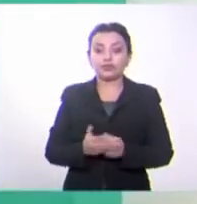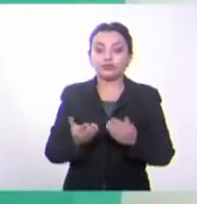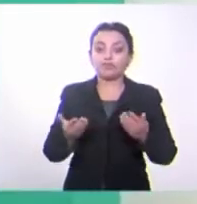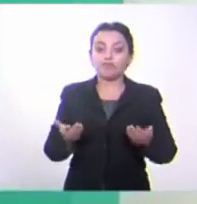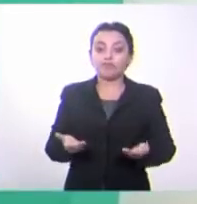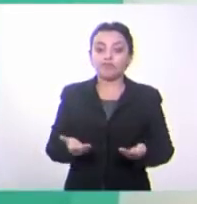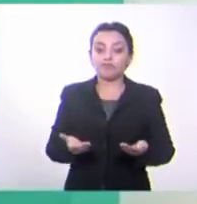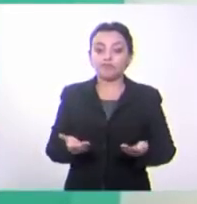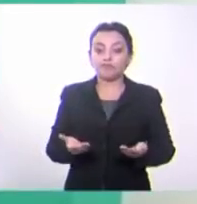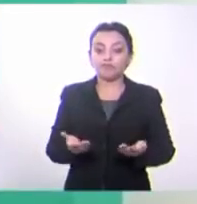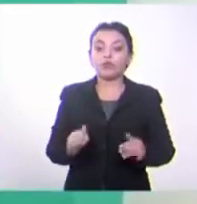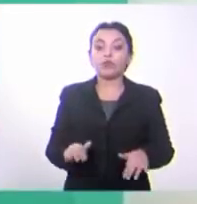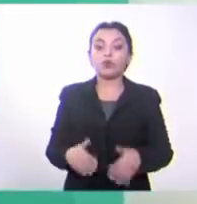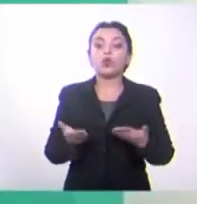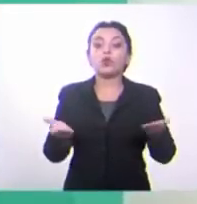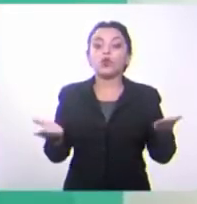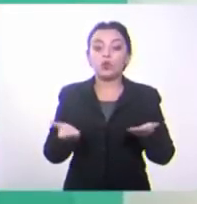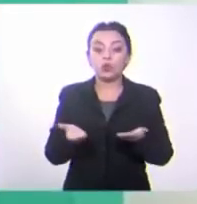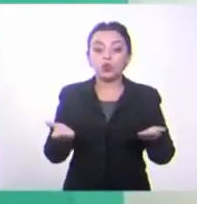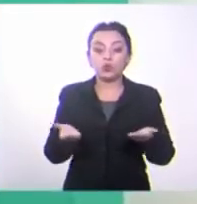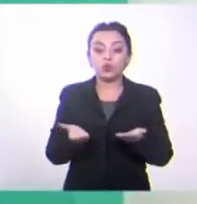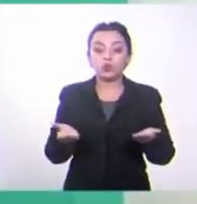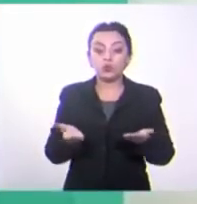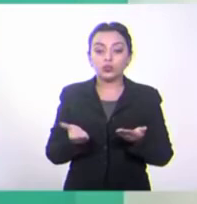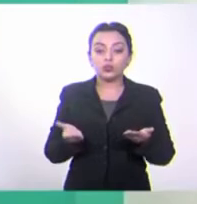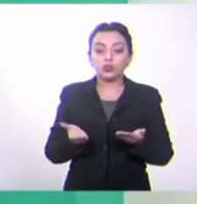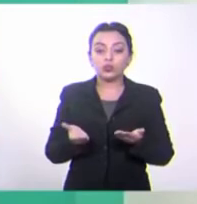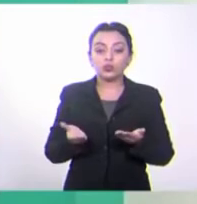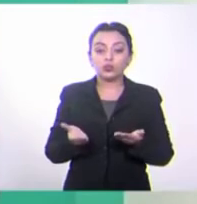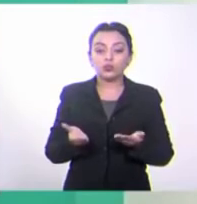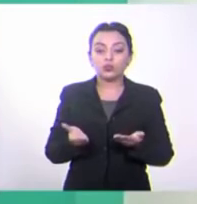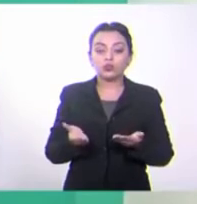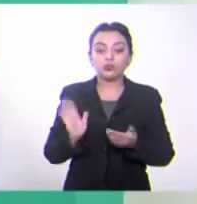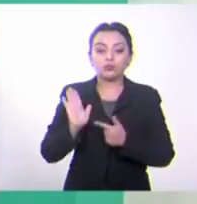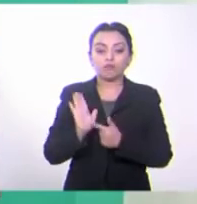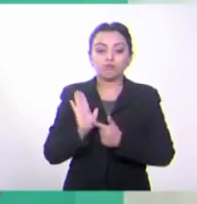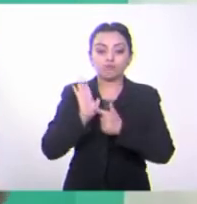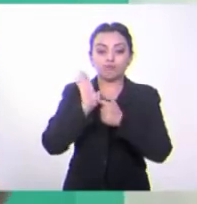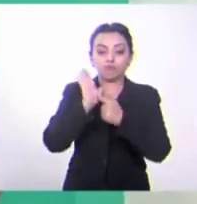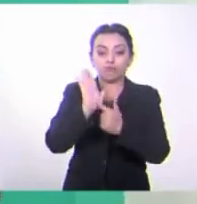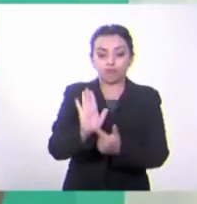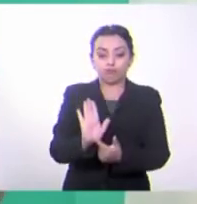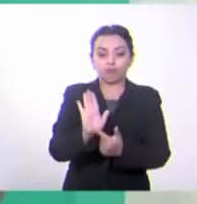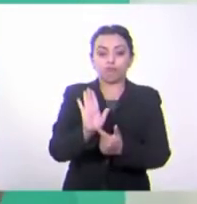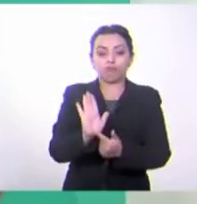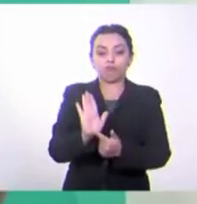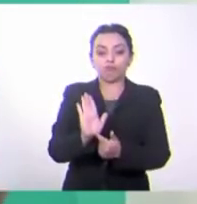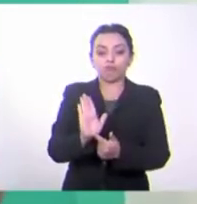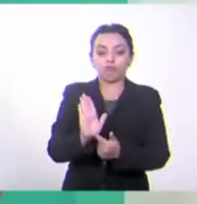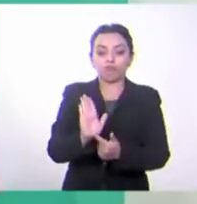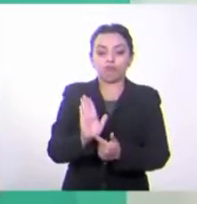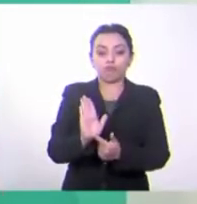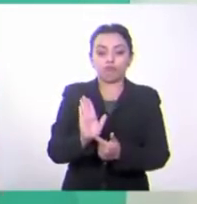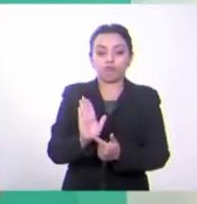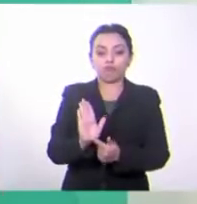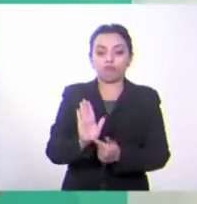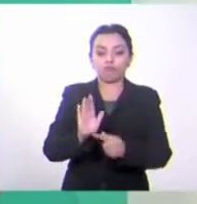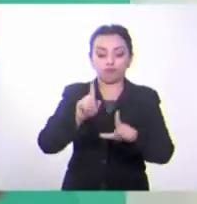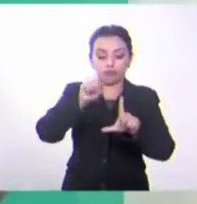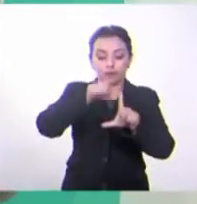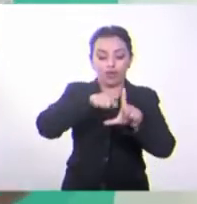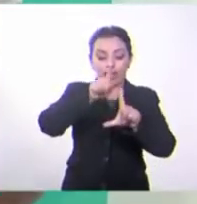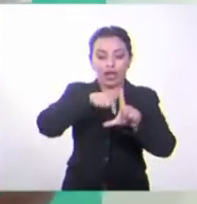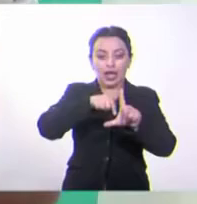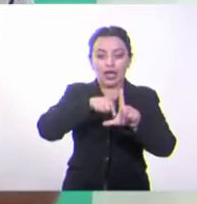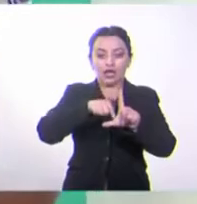de verificarlo, cuando estamos hablando de ángulos, hay un instrumento específico para medir ángulos y es el